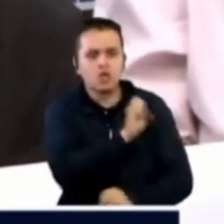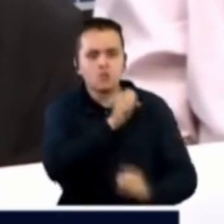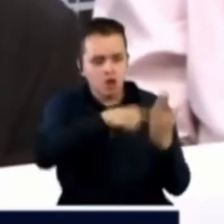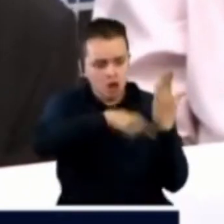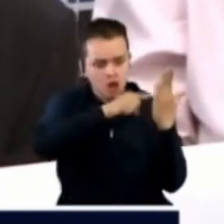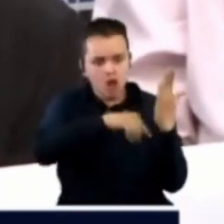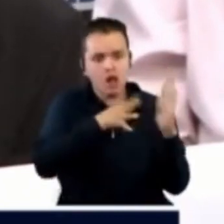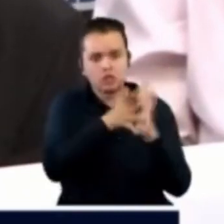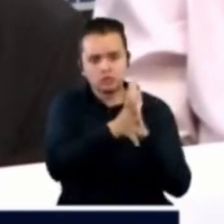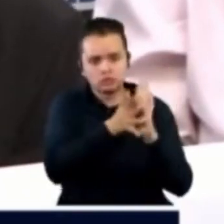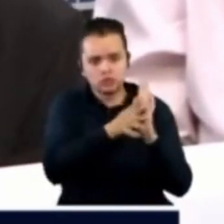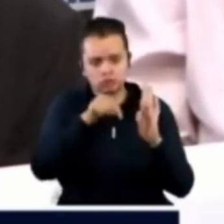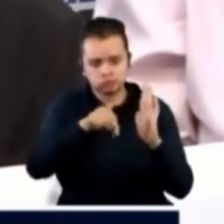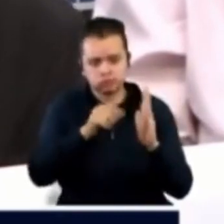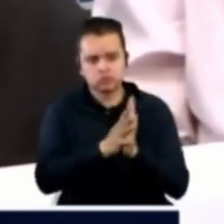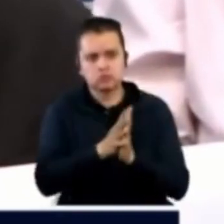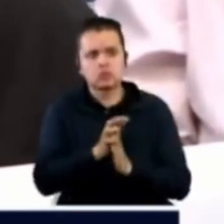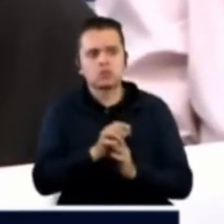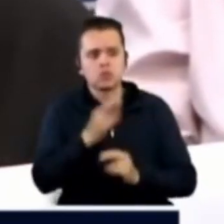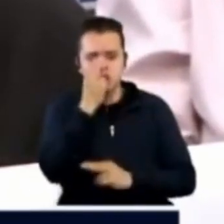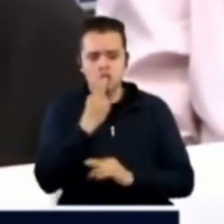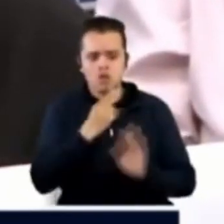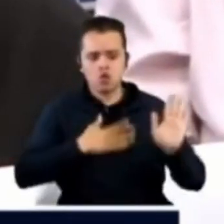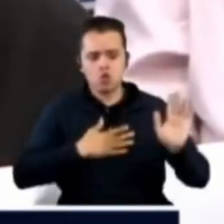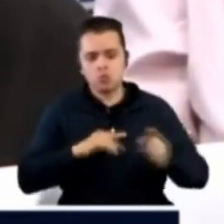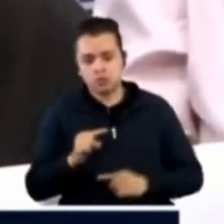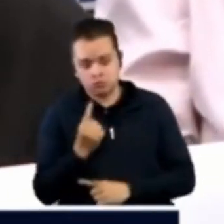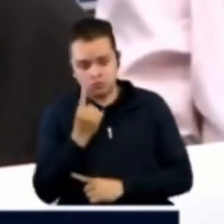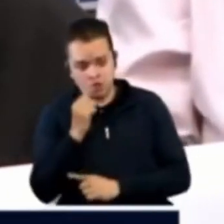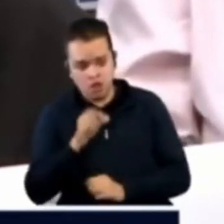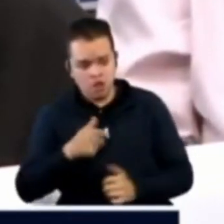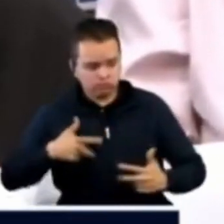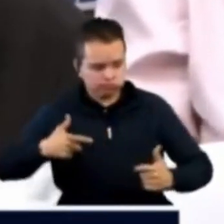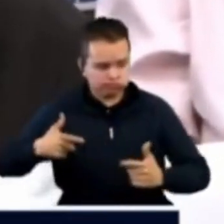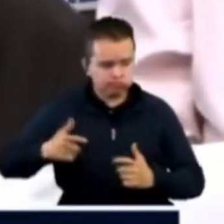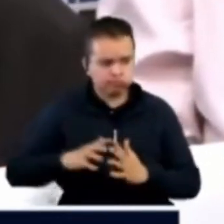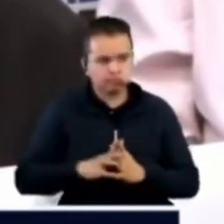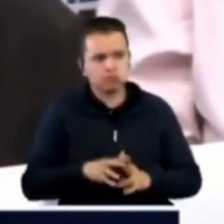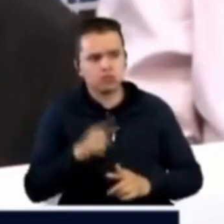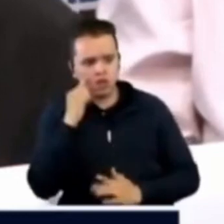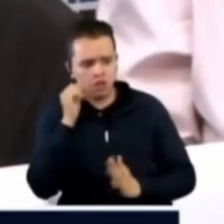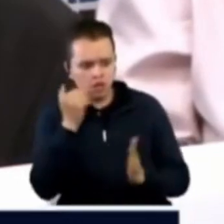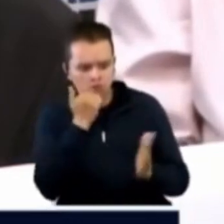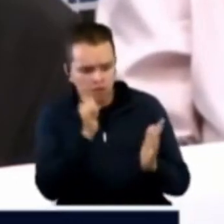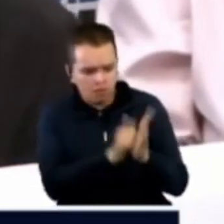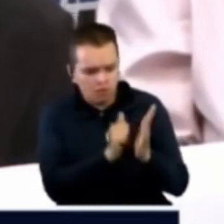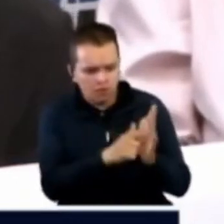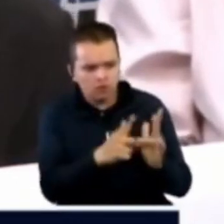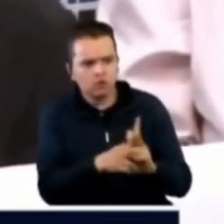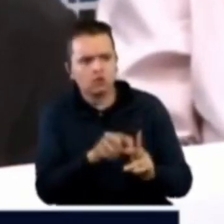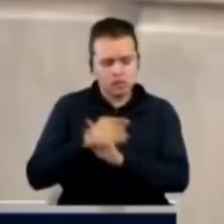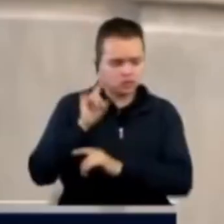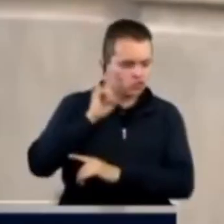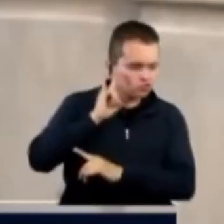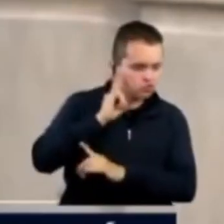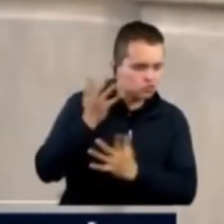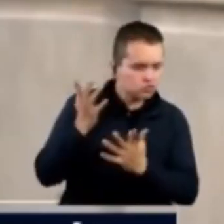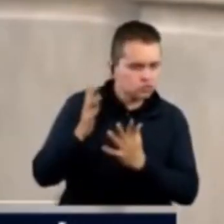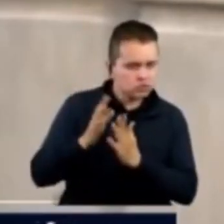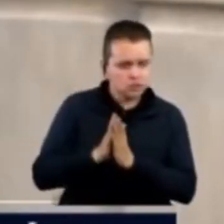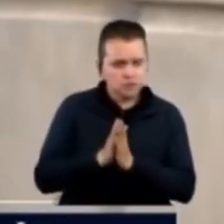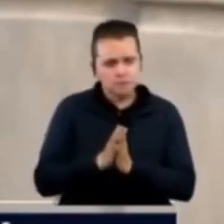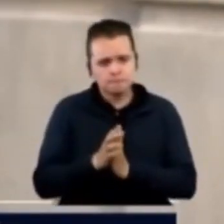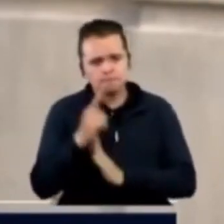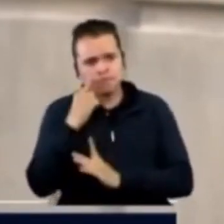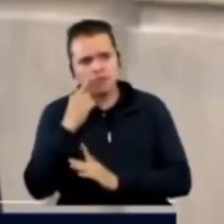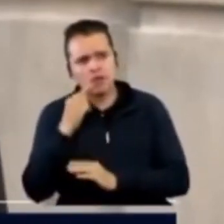que usted ha mencionado aquí, se comprometa al menos en el cese al fuego, eso será verificado, hasta 15 años. ¡Esto